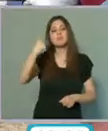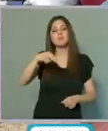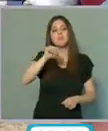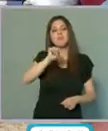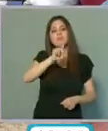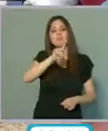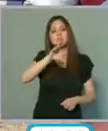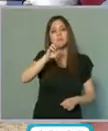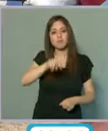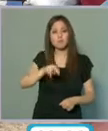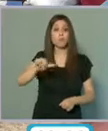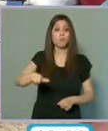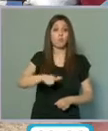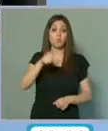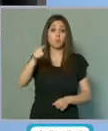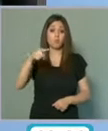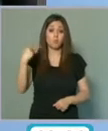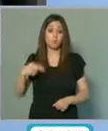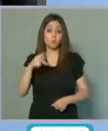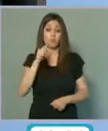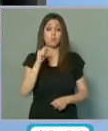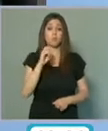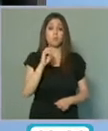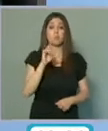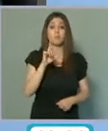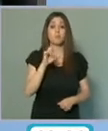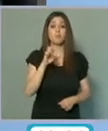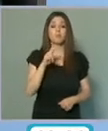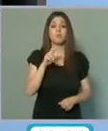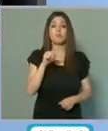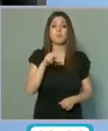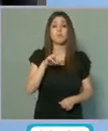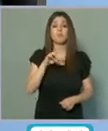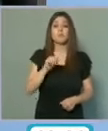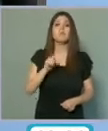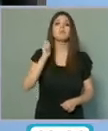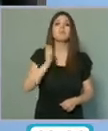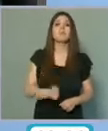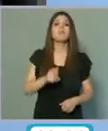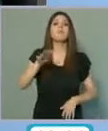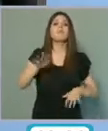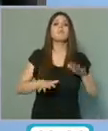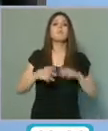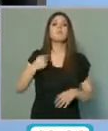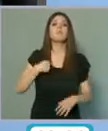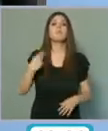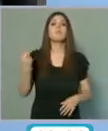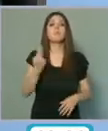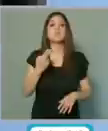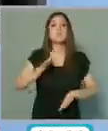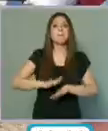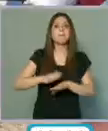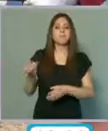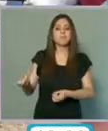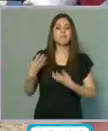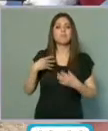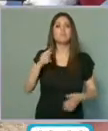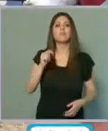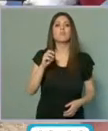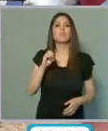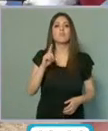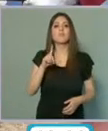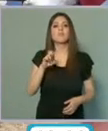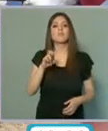llama tolerancia, ¿no? Y esto quiere decir, cada vez necesito más de eso para sentirme